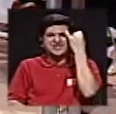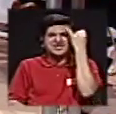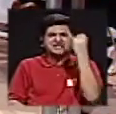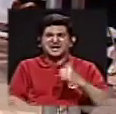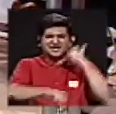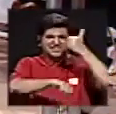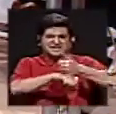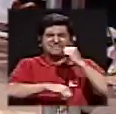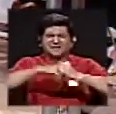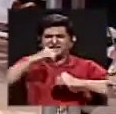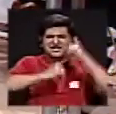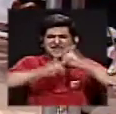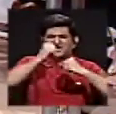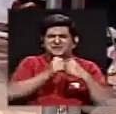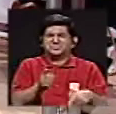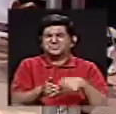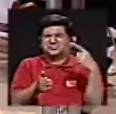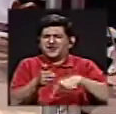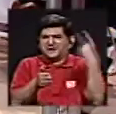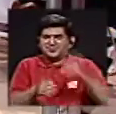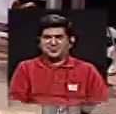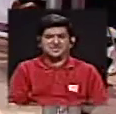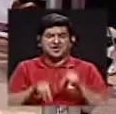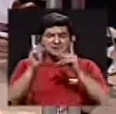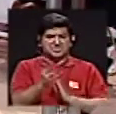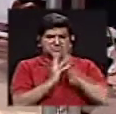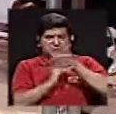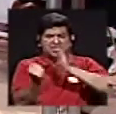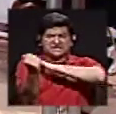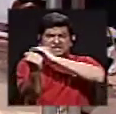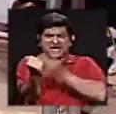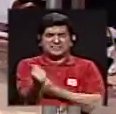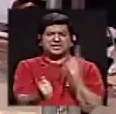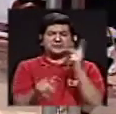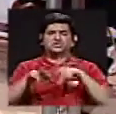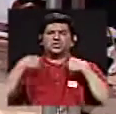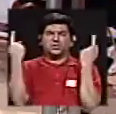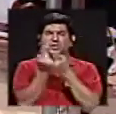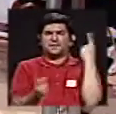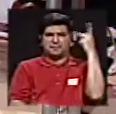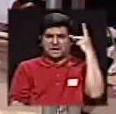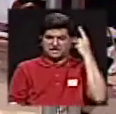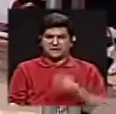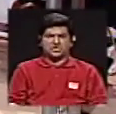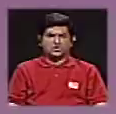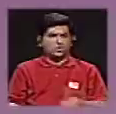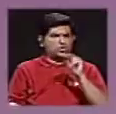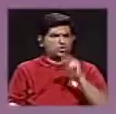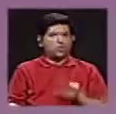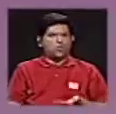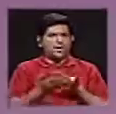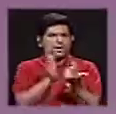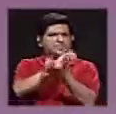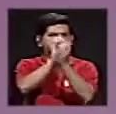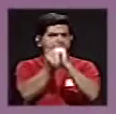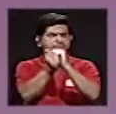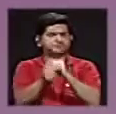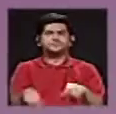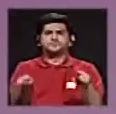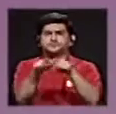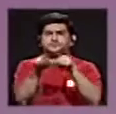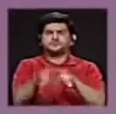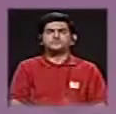esas estructuración es que tenemos a veces de que quienes acceden al poder serio son los partidos políticos sino de llevar la propuesta más allá también porque